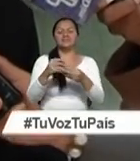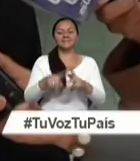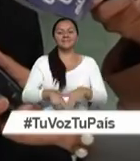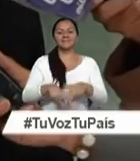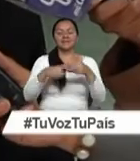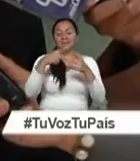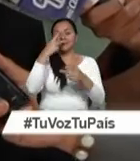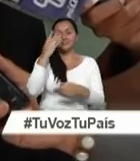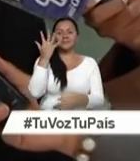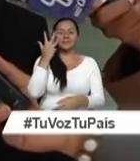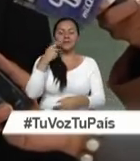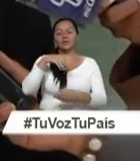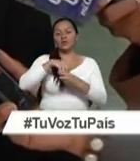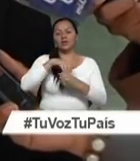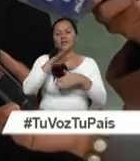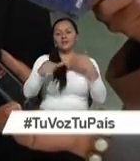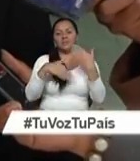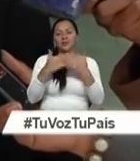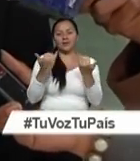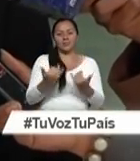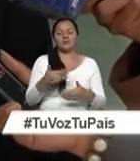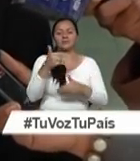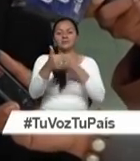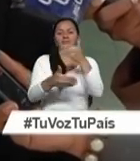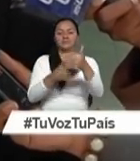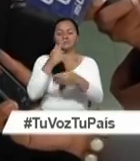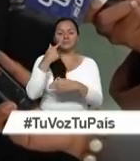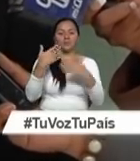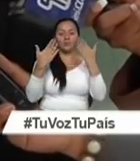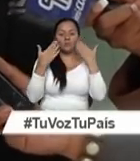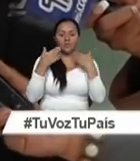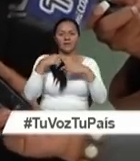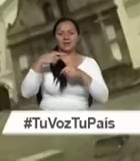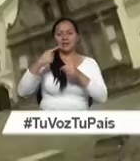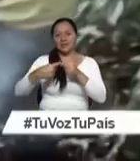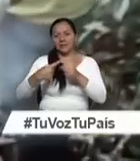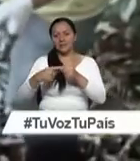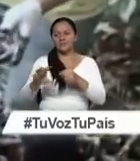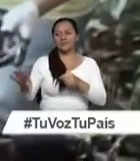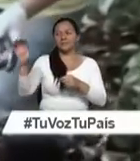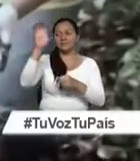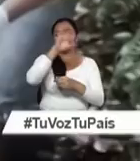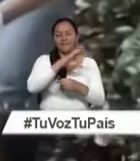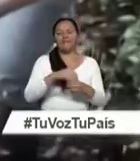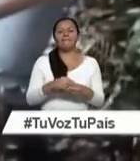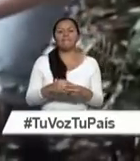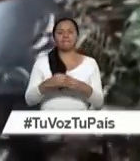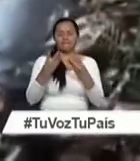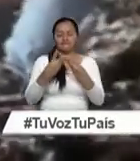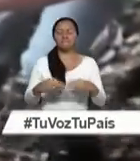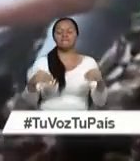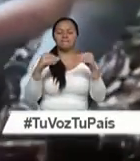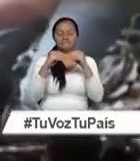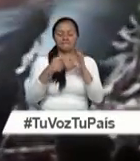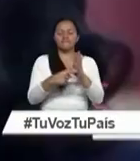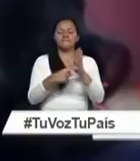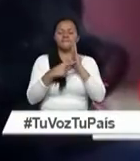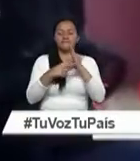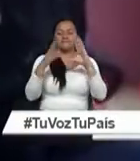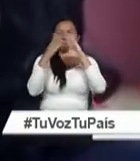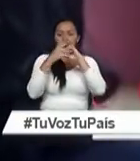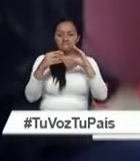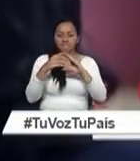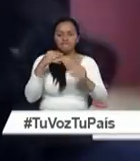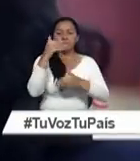esa fecha. Tanto en Guayaquil como en Quito y otras ciudades del país. La información registrada en la película relata el